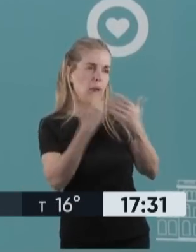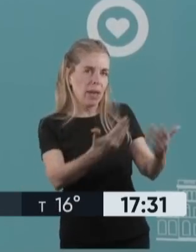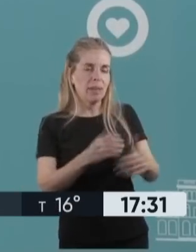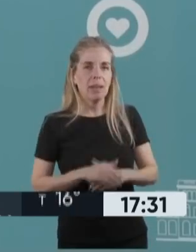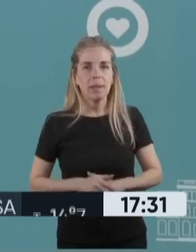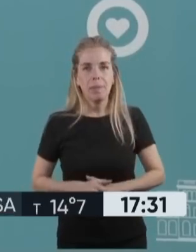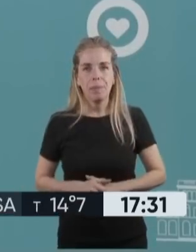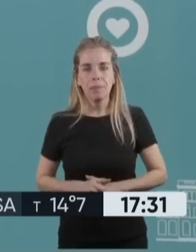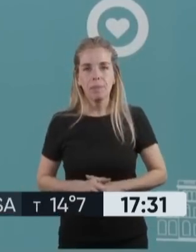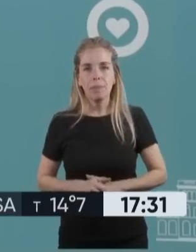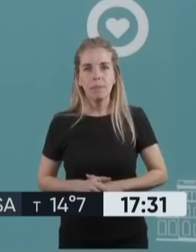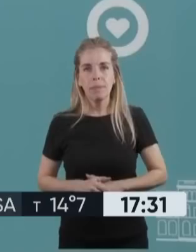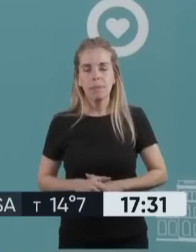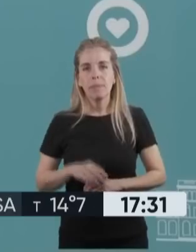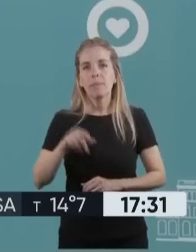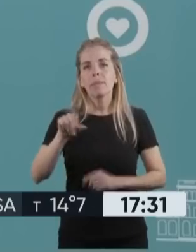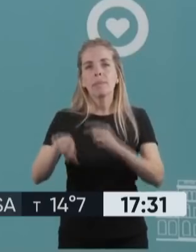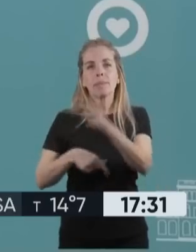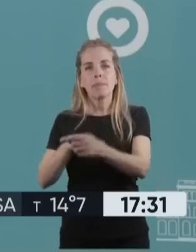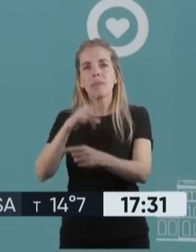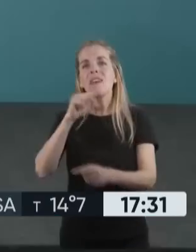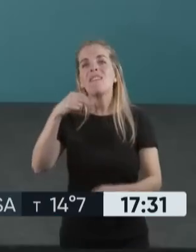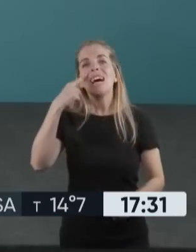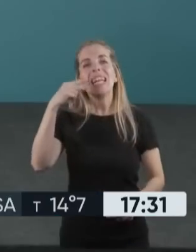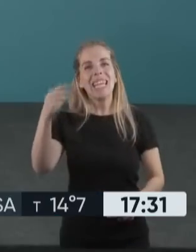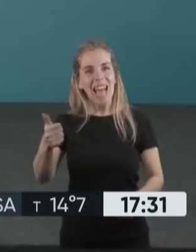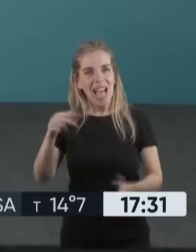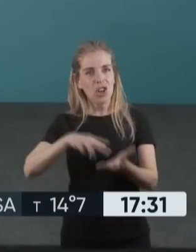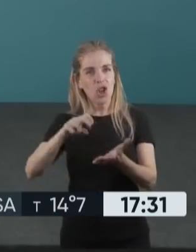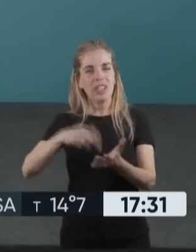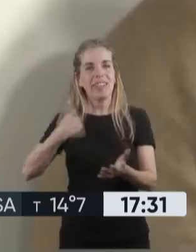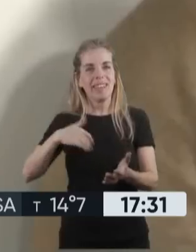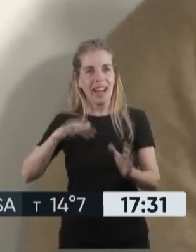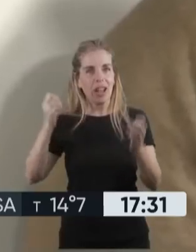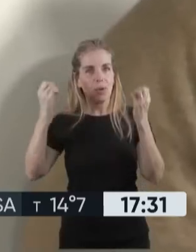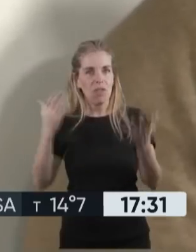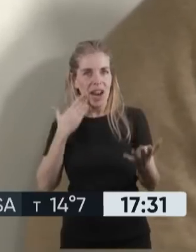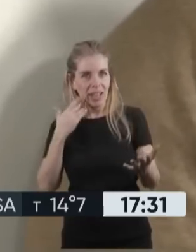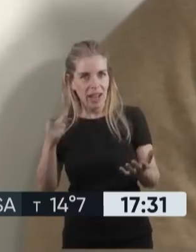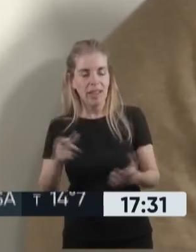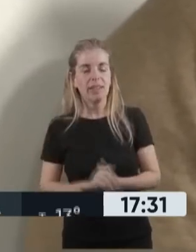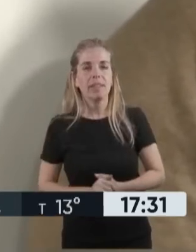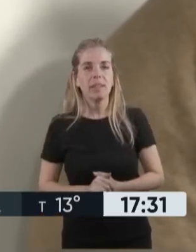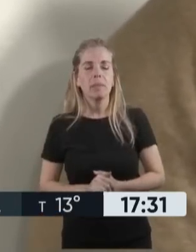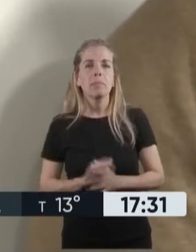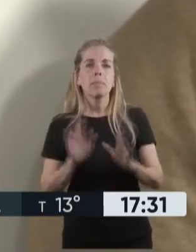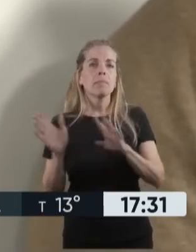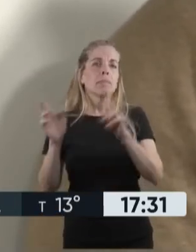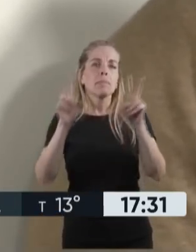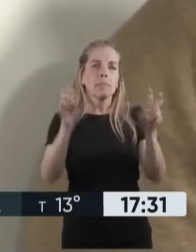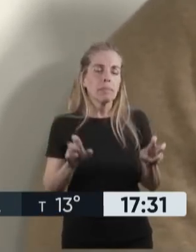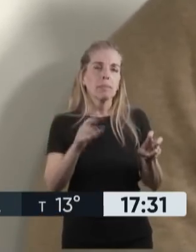Silvia. Marina, de Vitas, Noticias Argentinas. ¿Qué tal, portavoz? Buenas tardes. Por una parte,